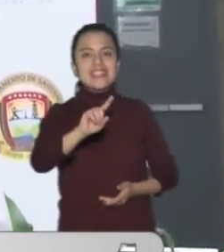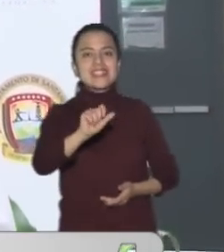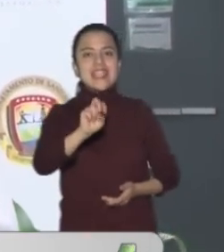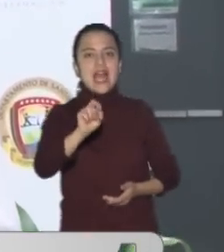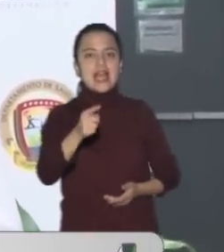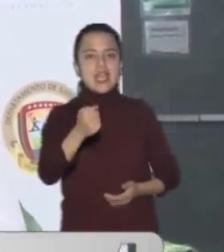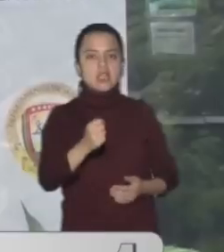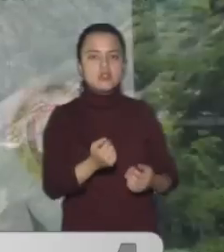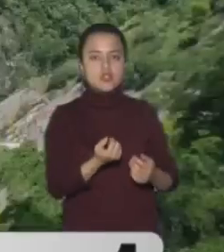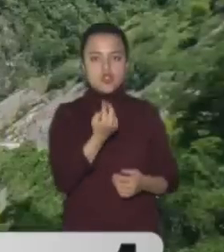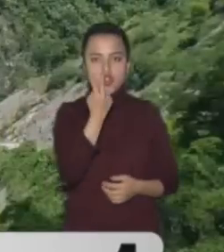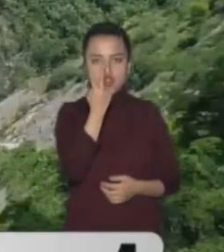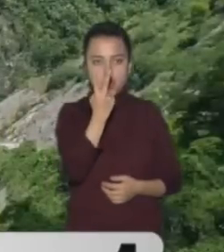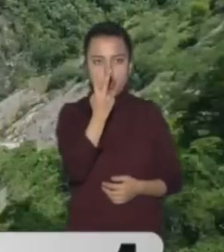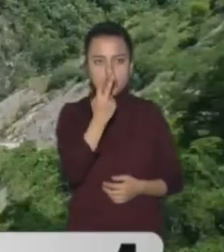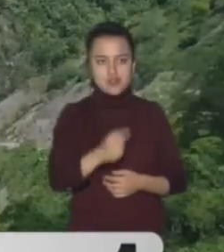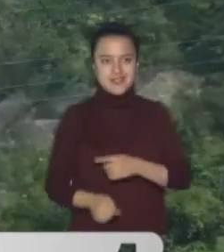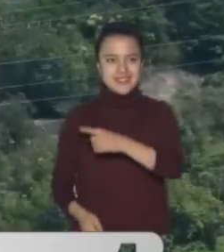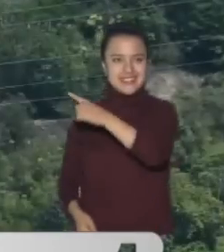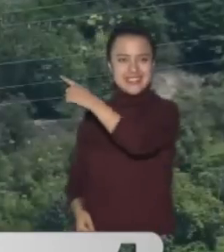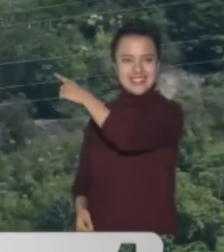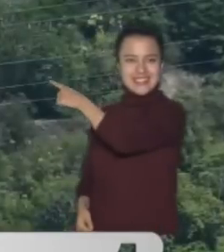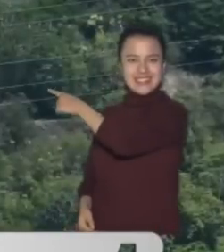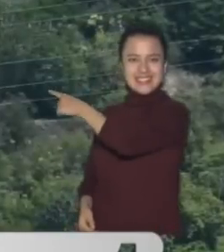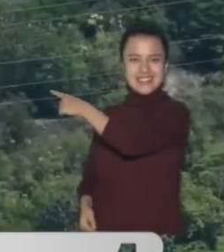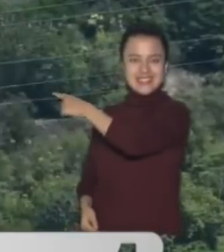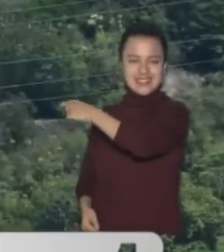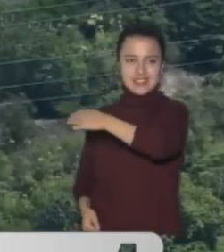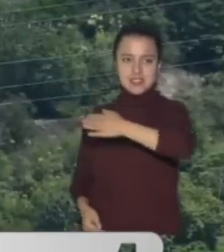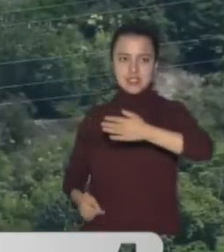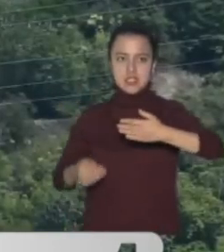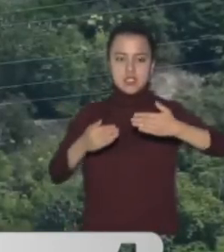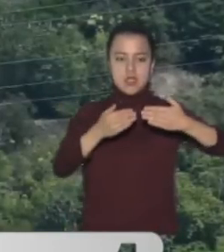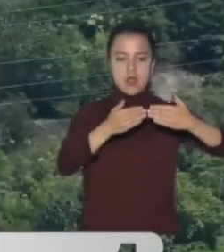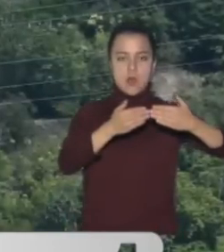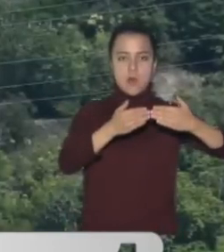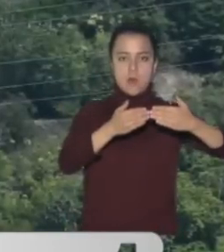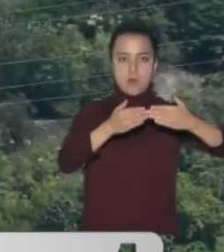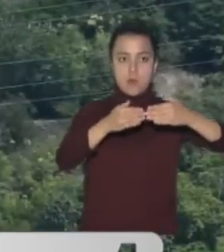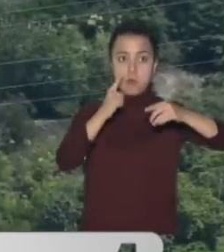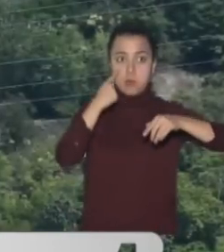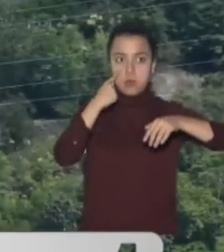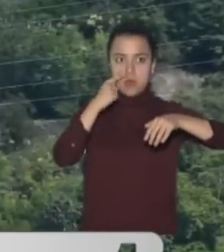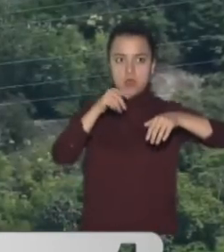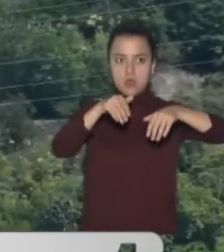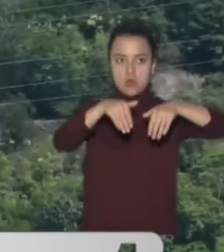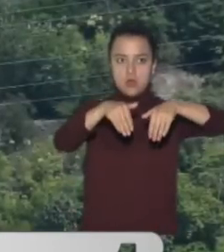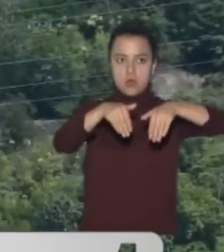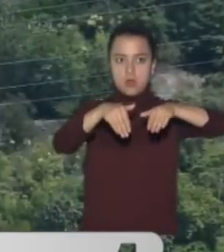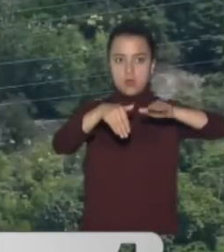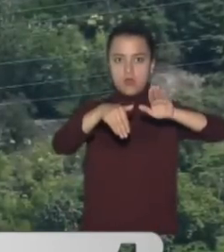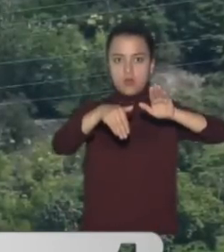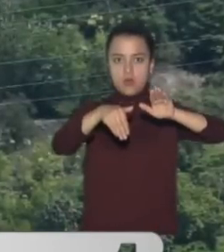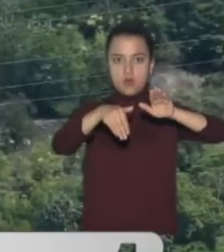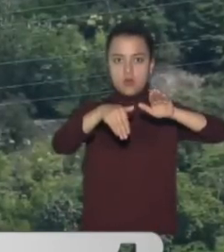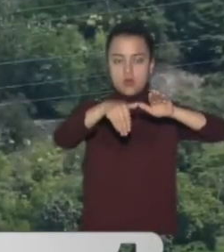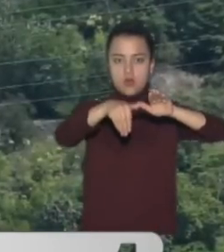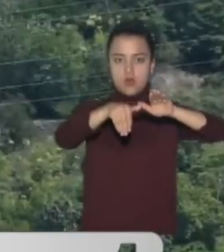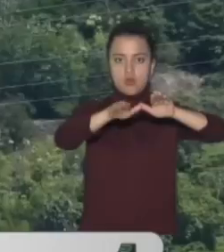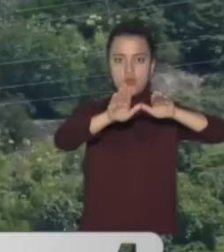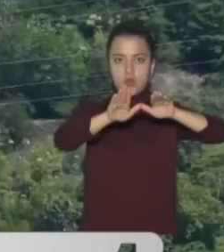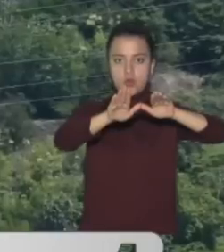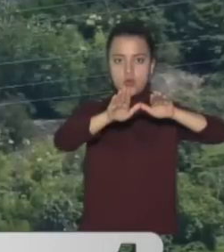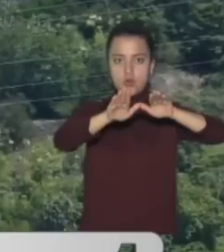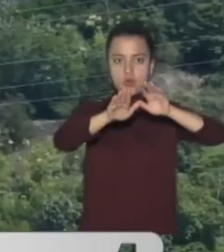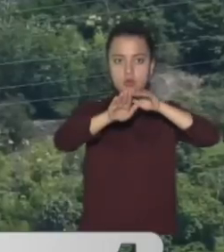compuertas en la presa La Tora, en el embalse de Topocoro, debido a que alcanzó la cota máxima de